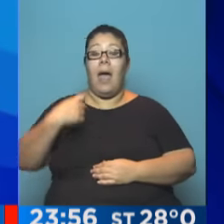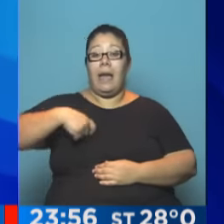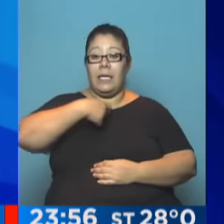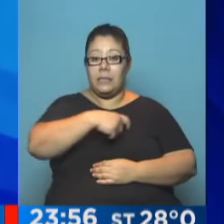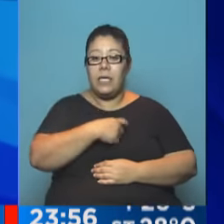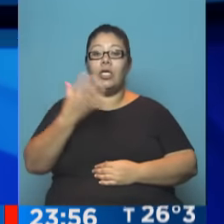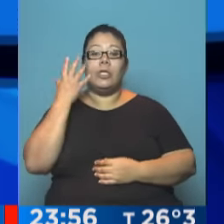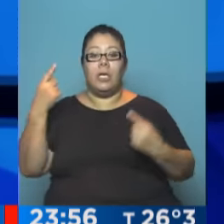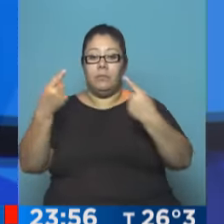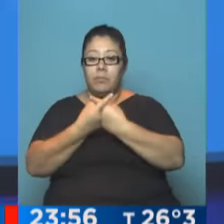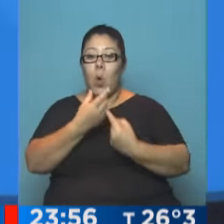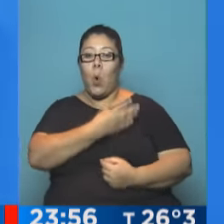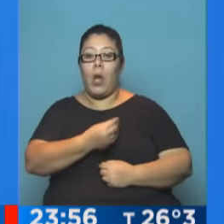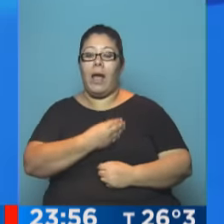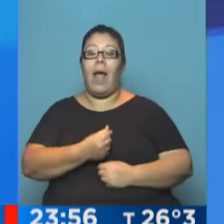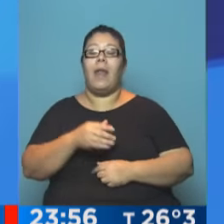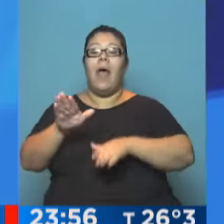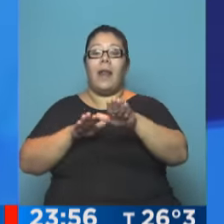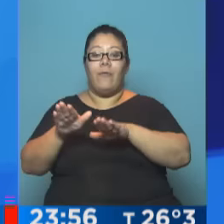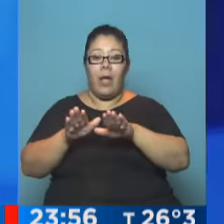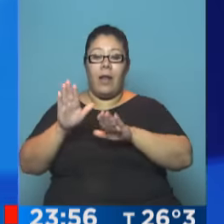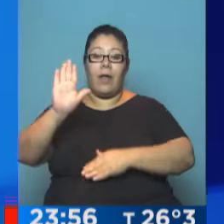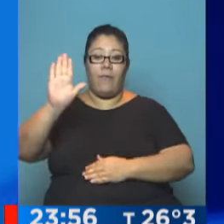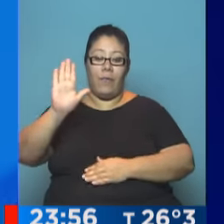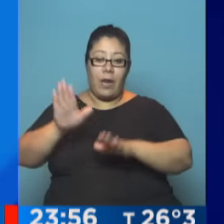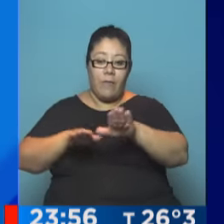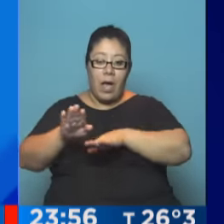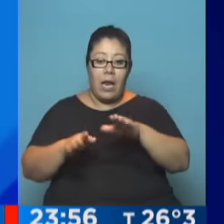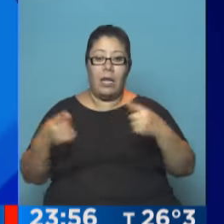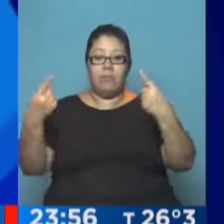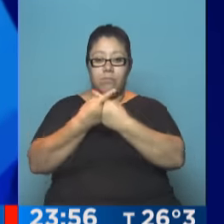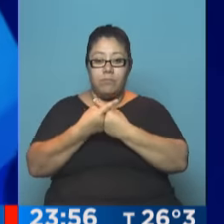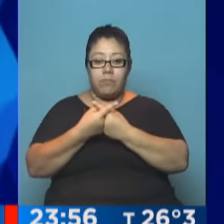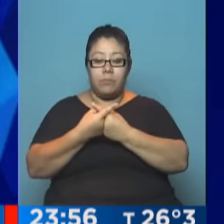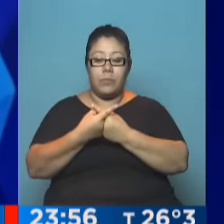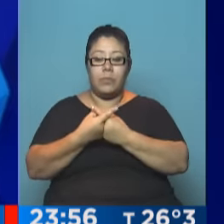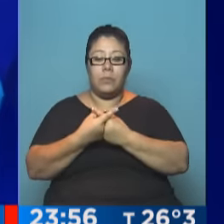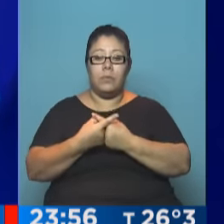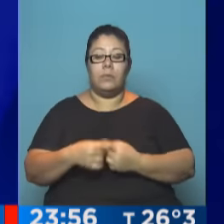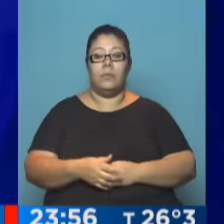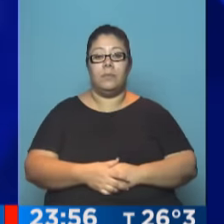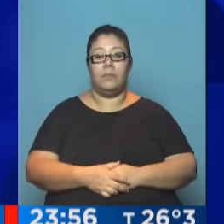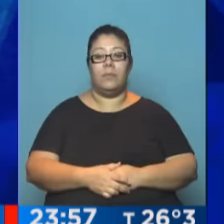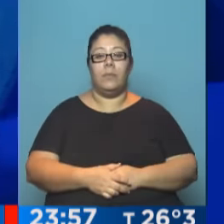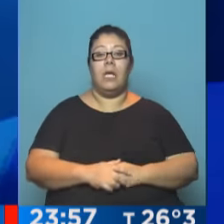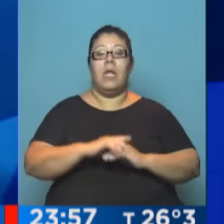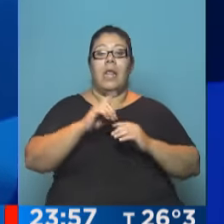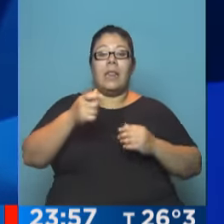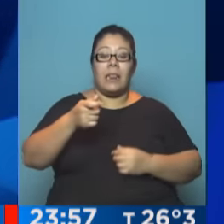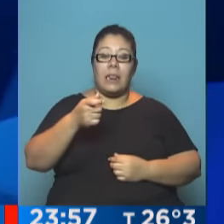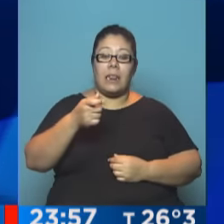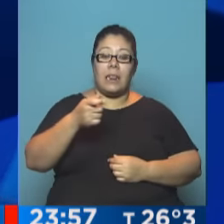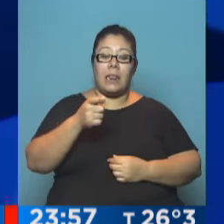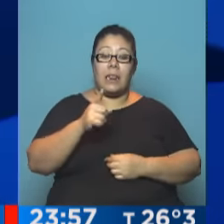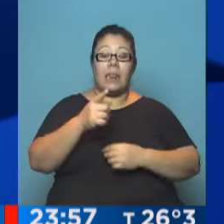Atlético de Rafaela, Estudiantes de La Plata recibiendo a Lanús, Defensa y Justicia hará lo propio ante Unión de Santa Fe. Además, Temperley va a recibir al campeón a